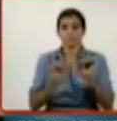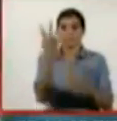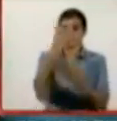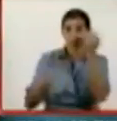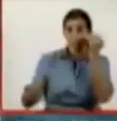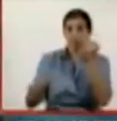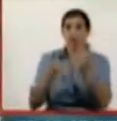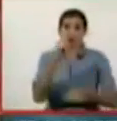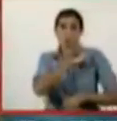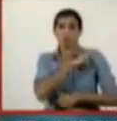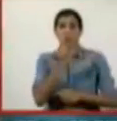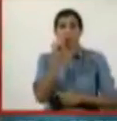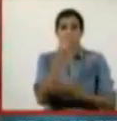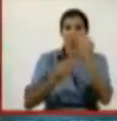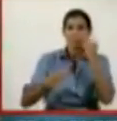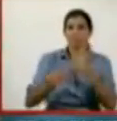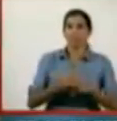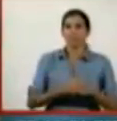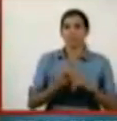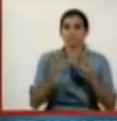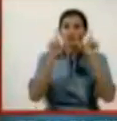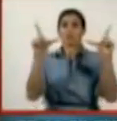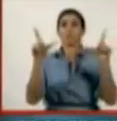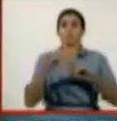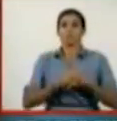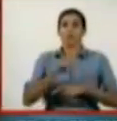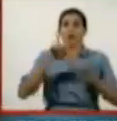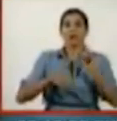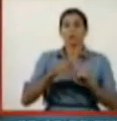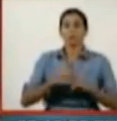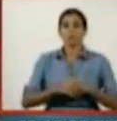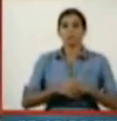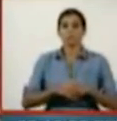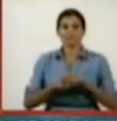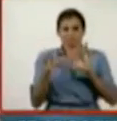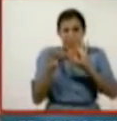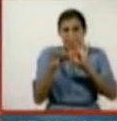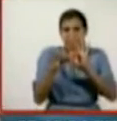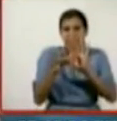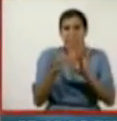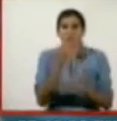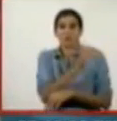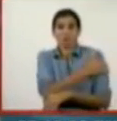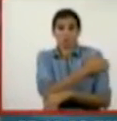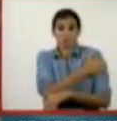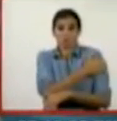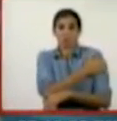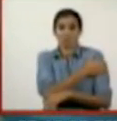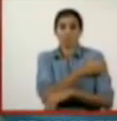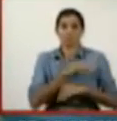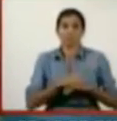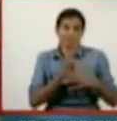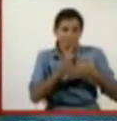autoridades López descubre con estupor que algunos de sus grandes aliados en el seno de la autodenominada mesa de la